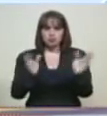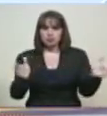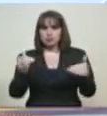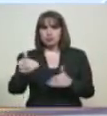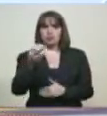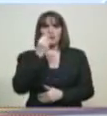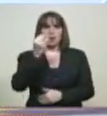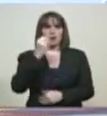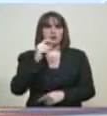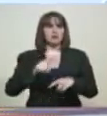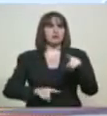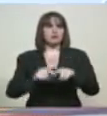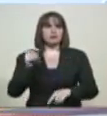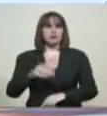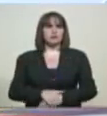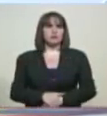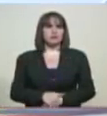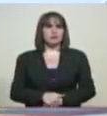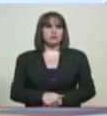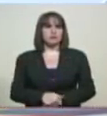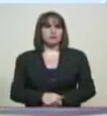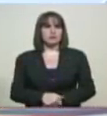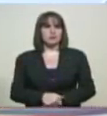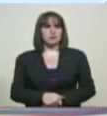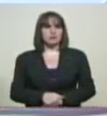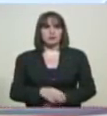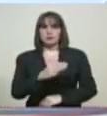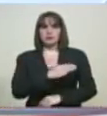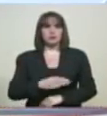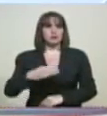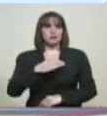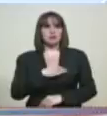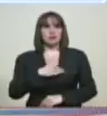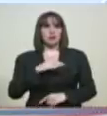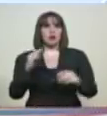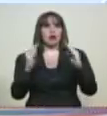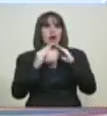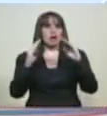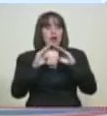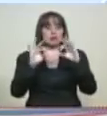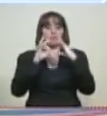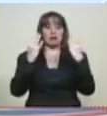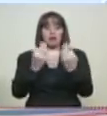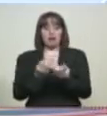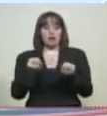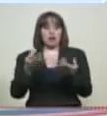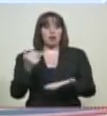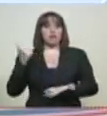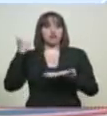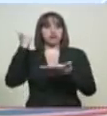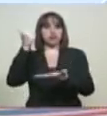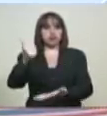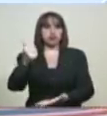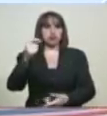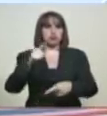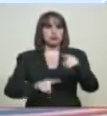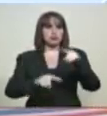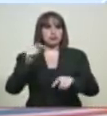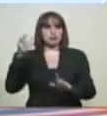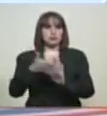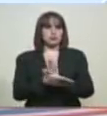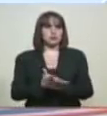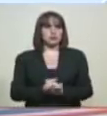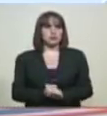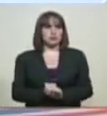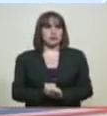la protección con la gran misión Hogares de la Patria, el sistema de bonos de la gran misión de Hogares de la Patria, de todos